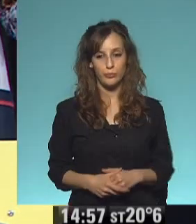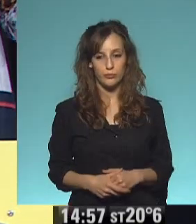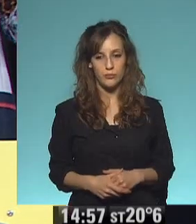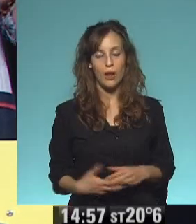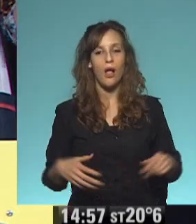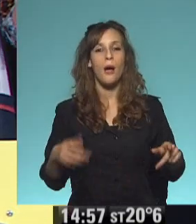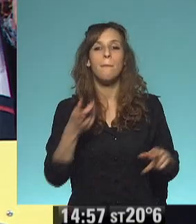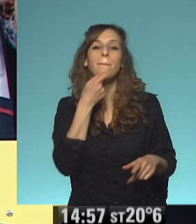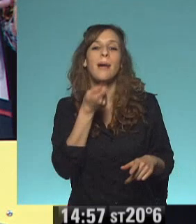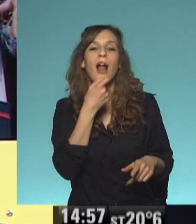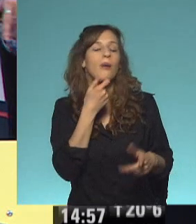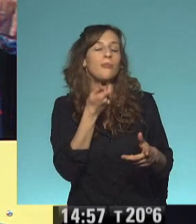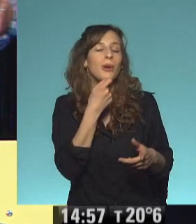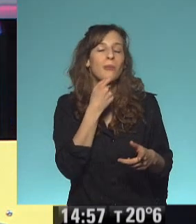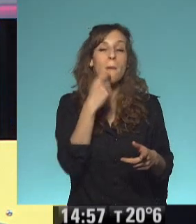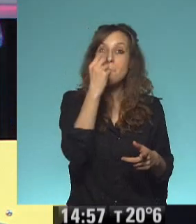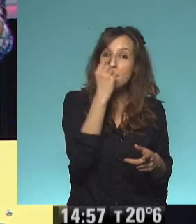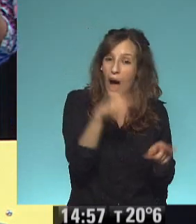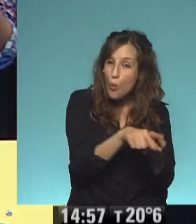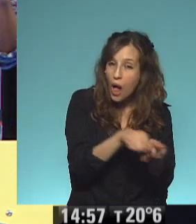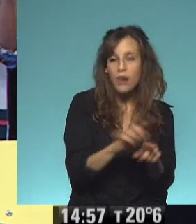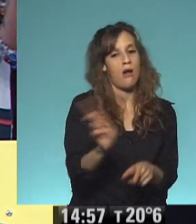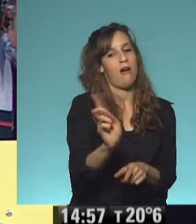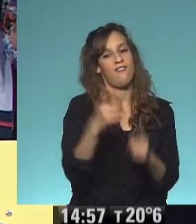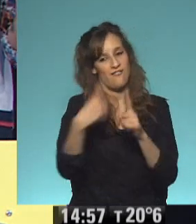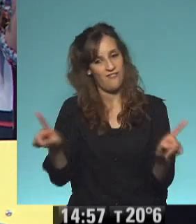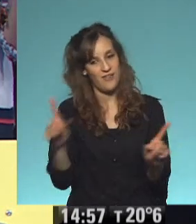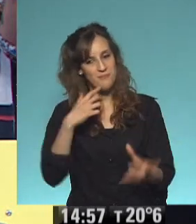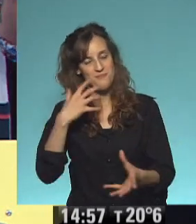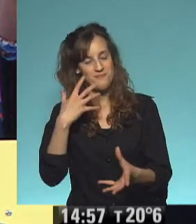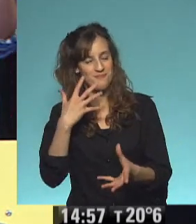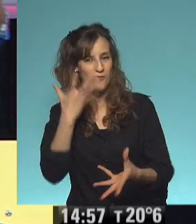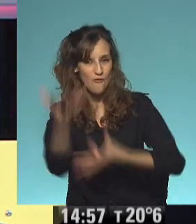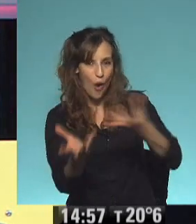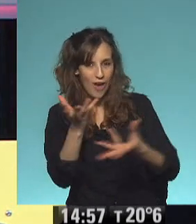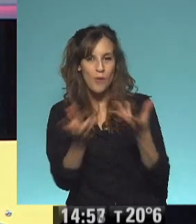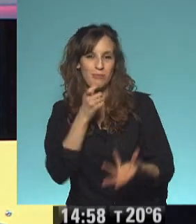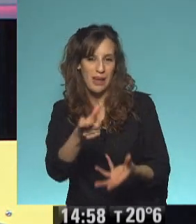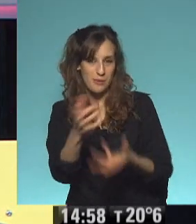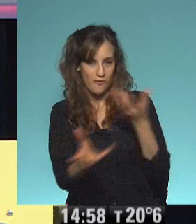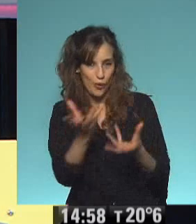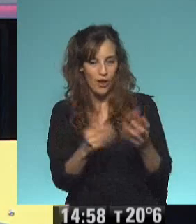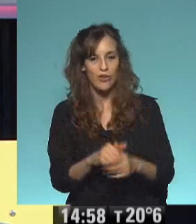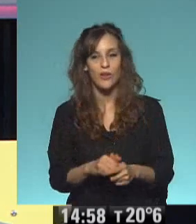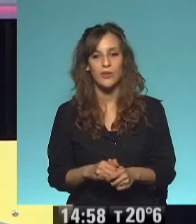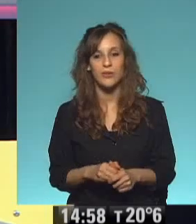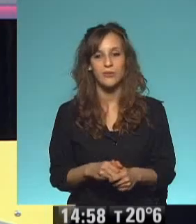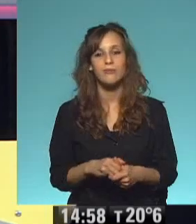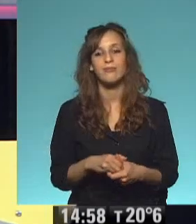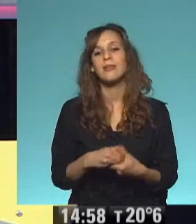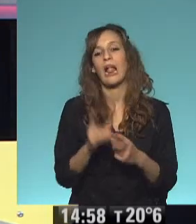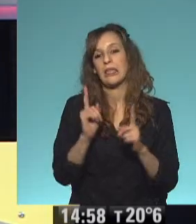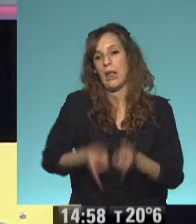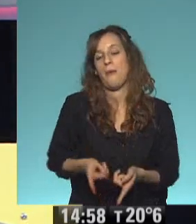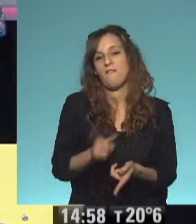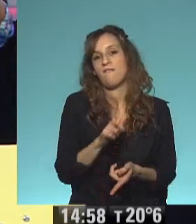papá. No. ¿No? Que esta no. Así que esa no esa es. No va. Y no empieza con L. Y tiene otras vocales que todas